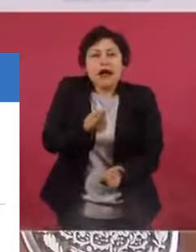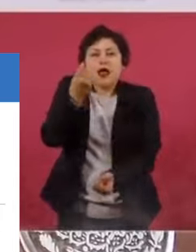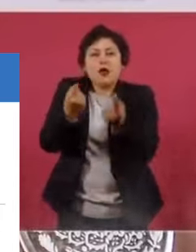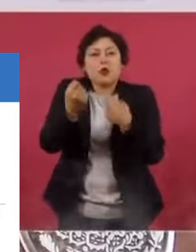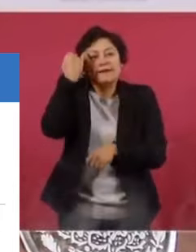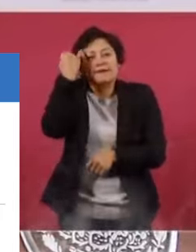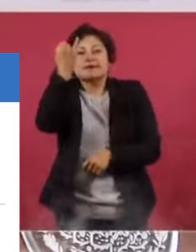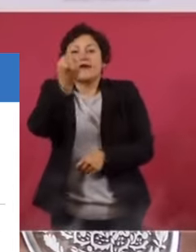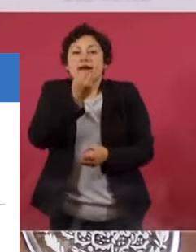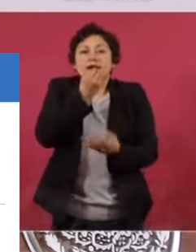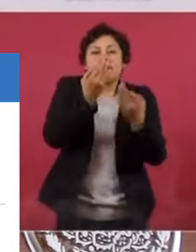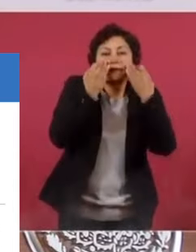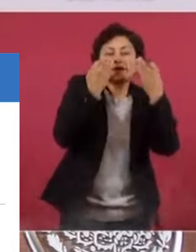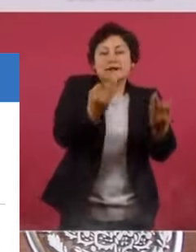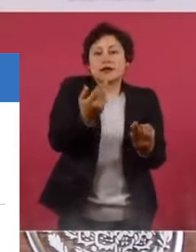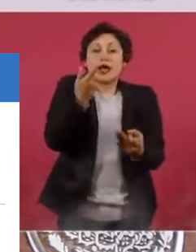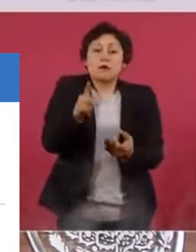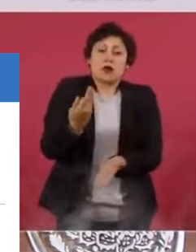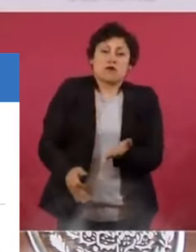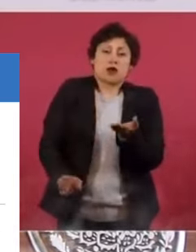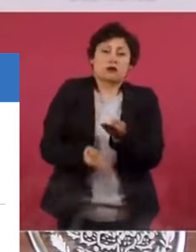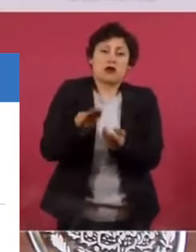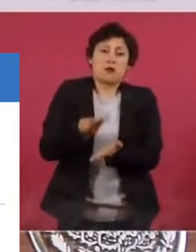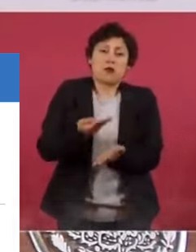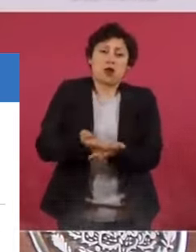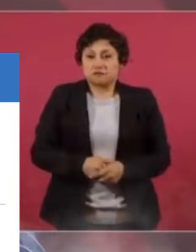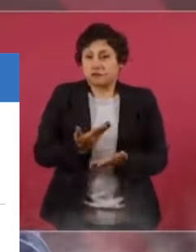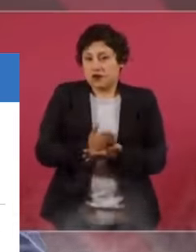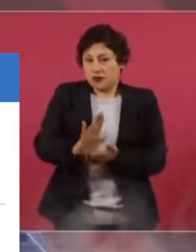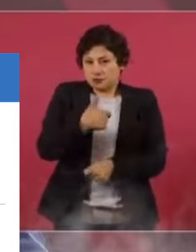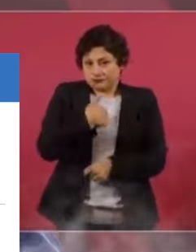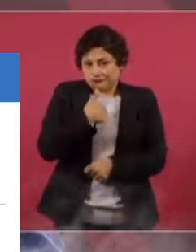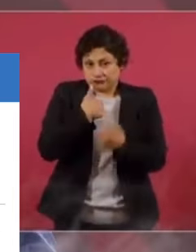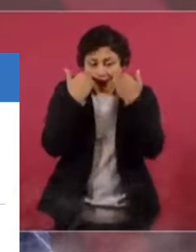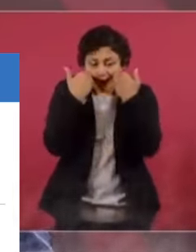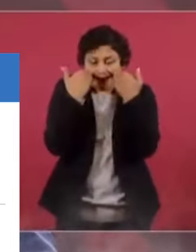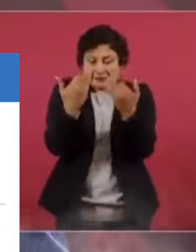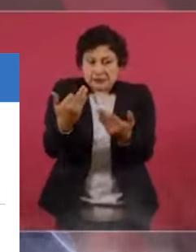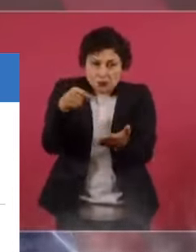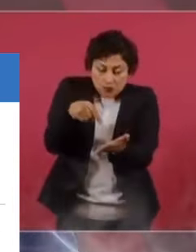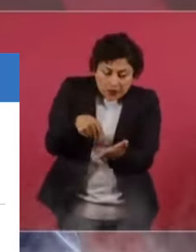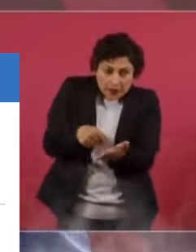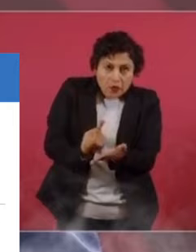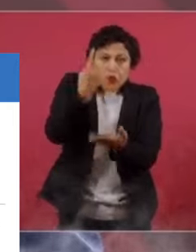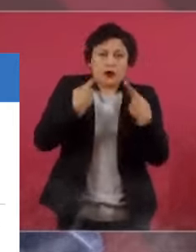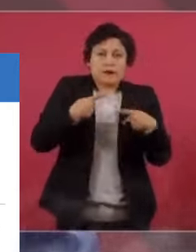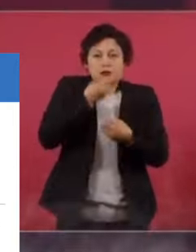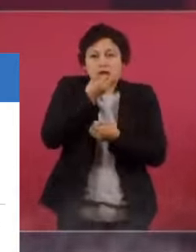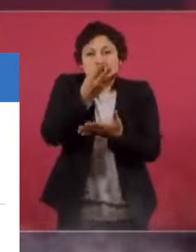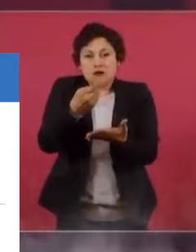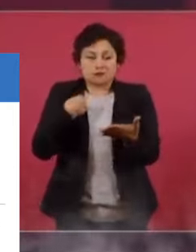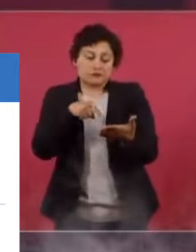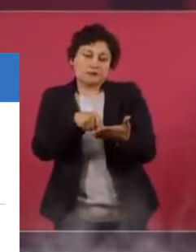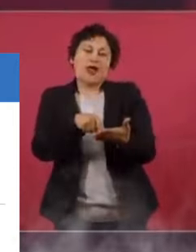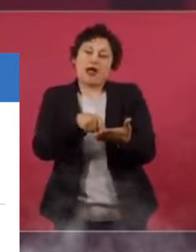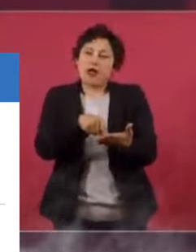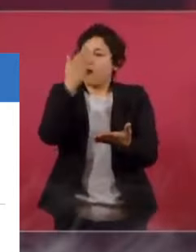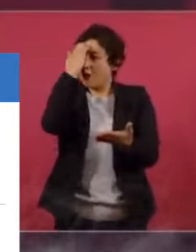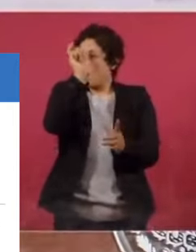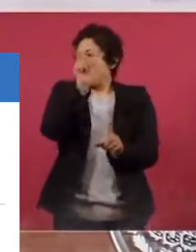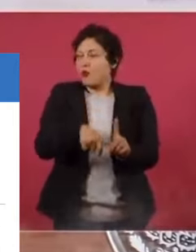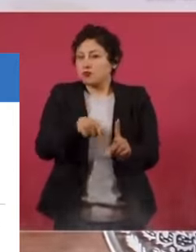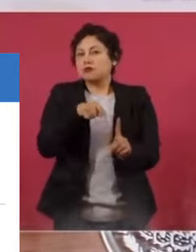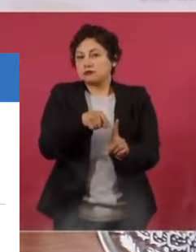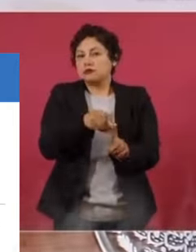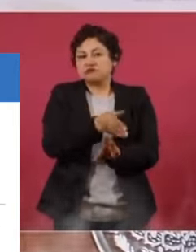pruebas de una periodista, que además me consta que es especialista en mentir, que es, con todo respeto,